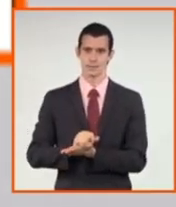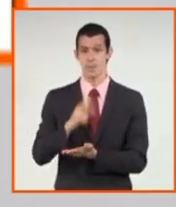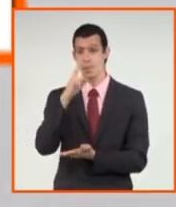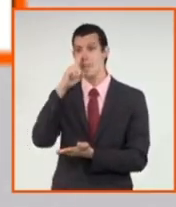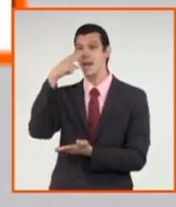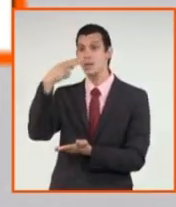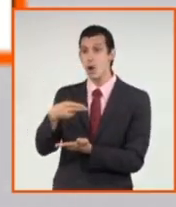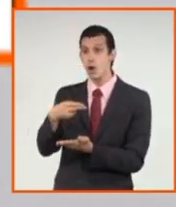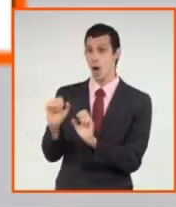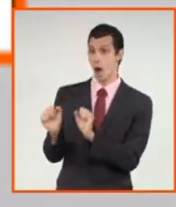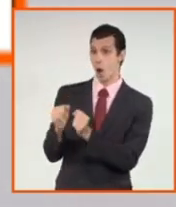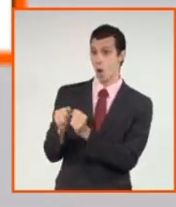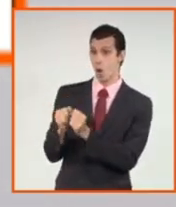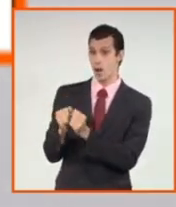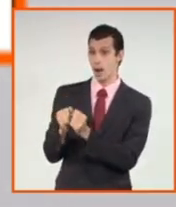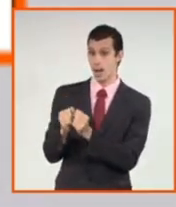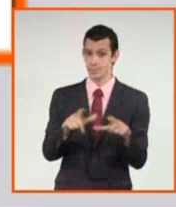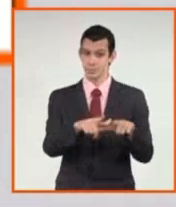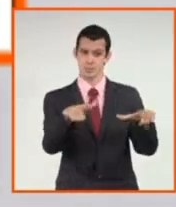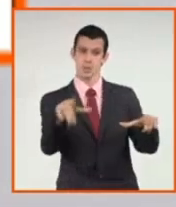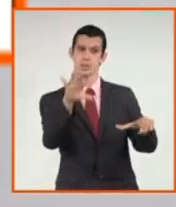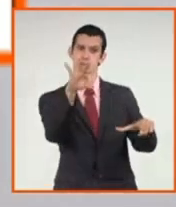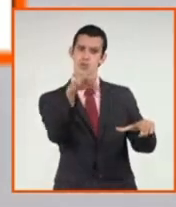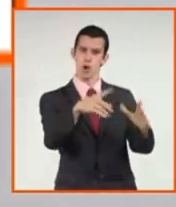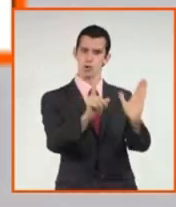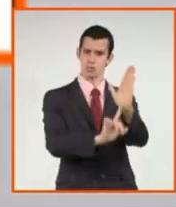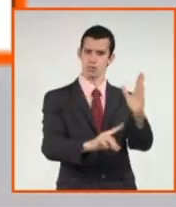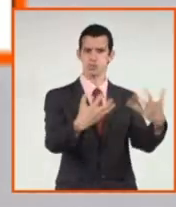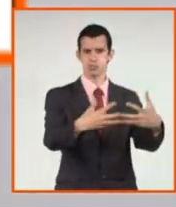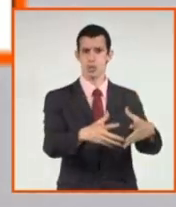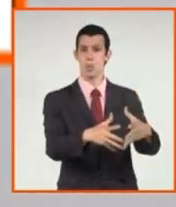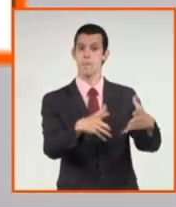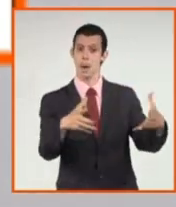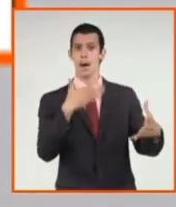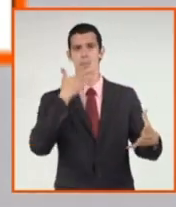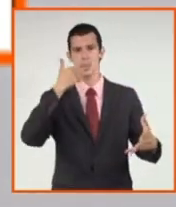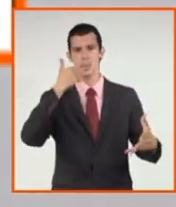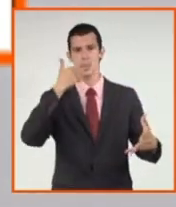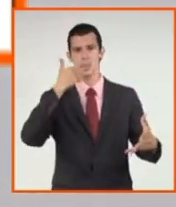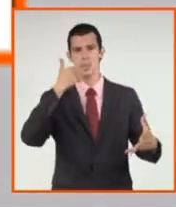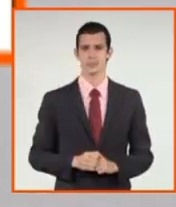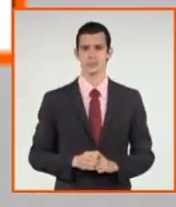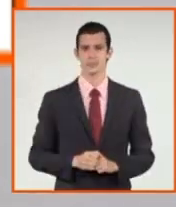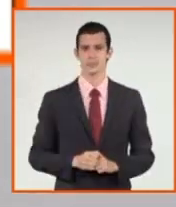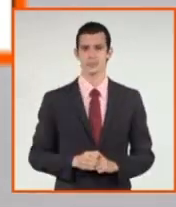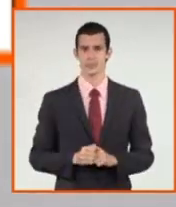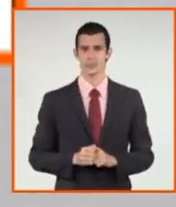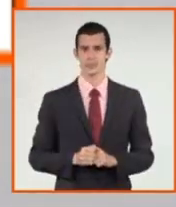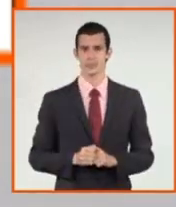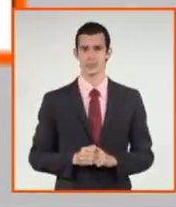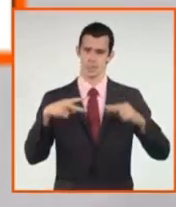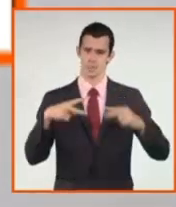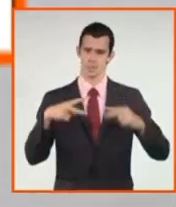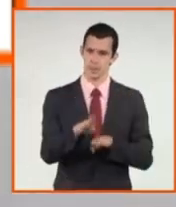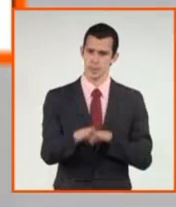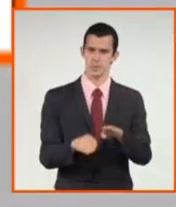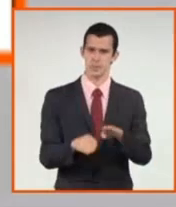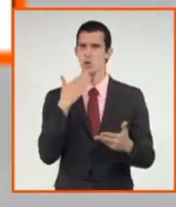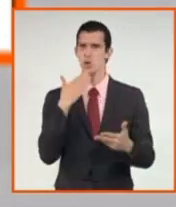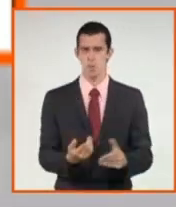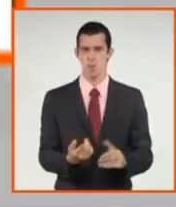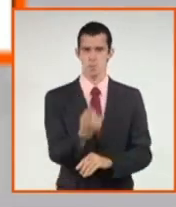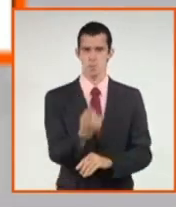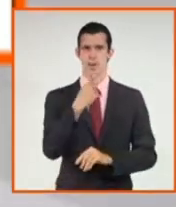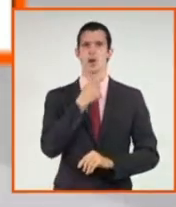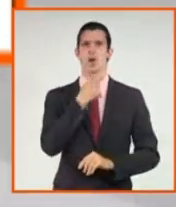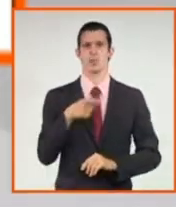cuenta en mc de la unión eléctrica realizó el contrato es bueno aclarar que este contrato ya